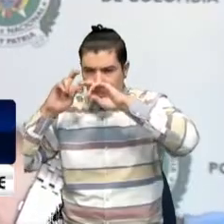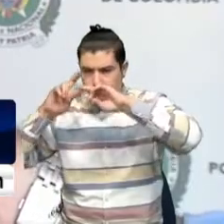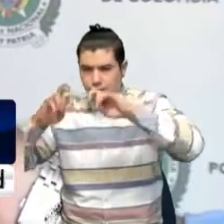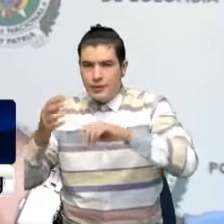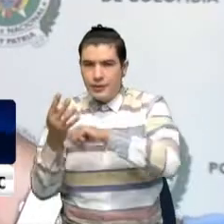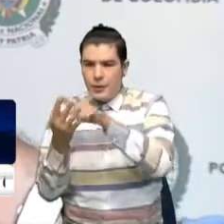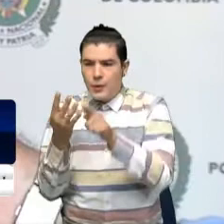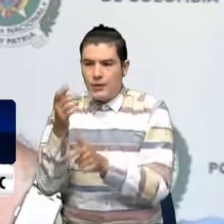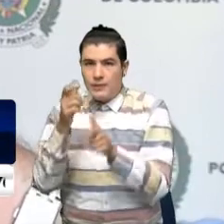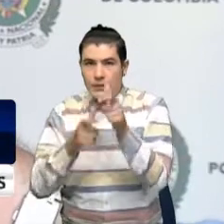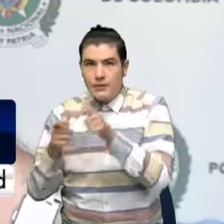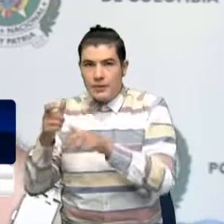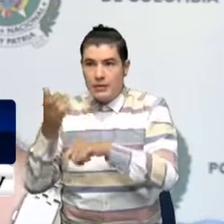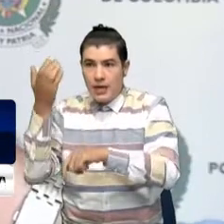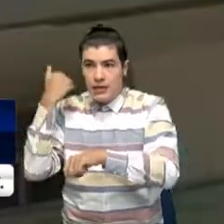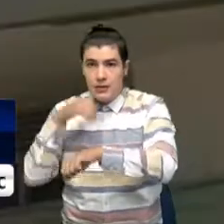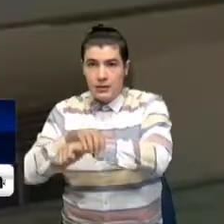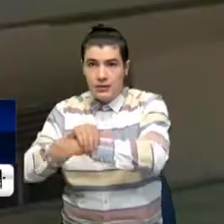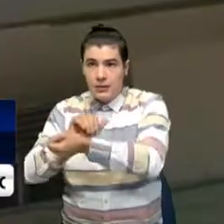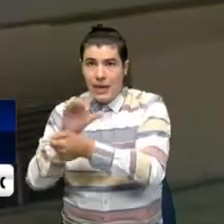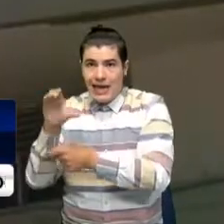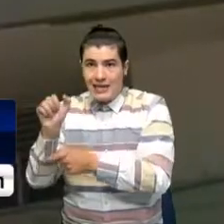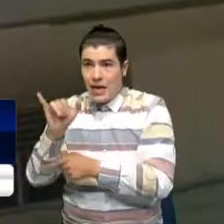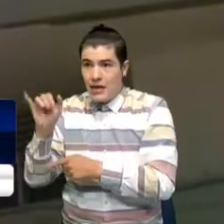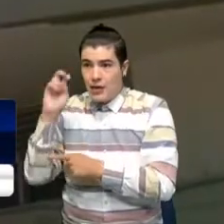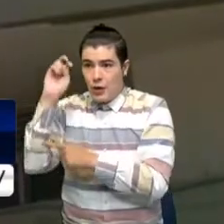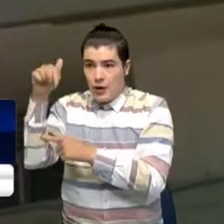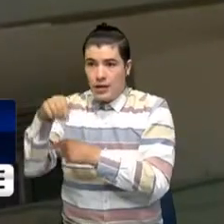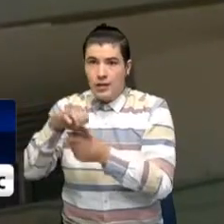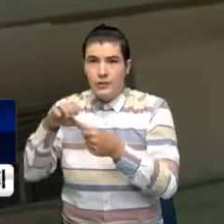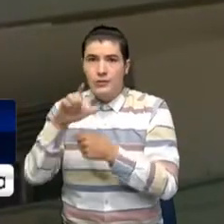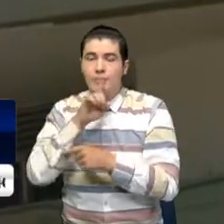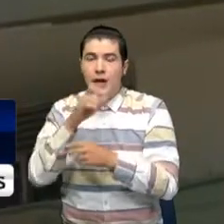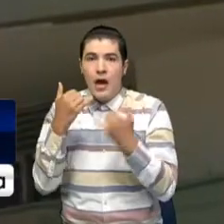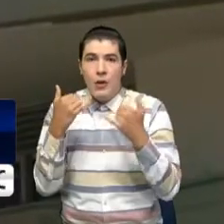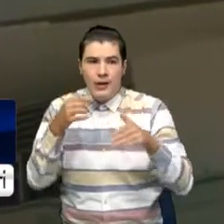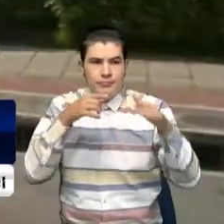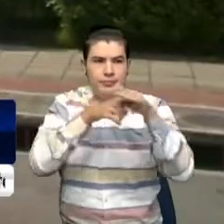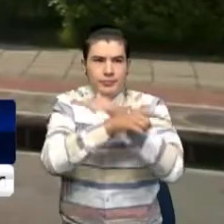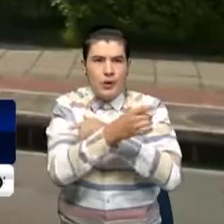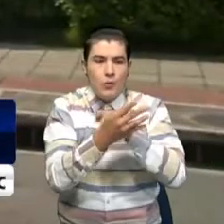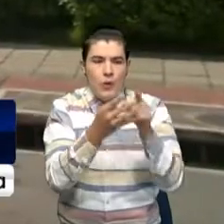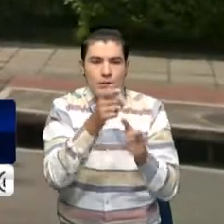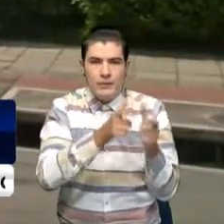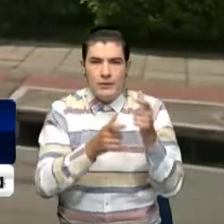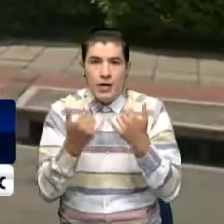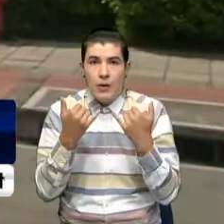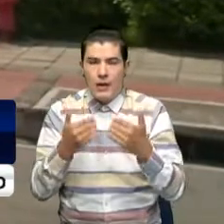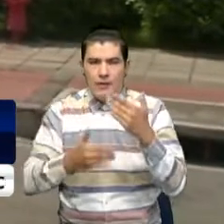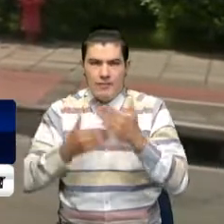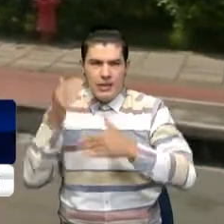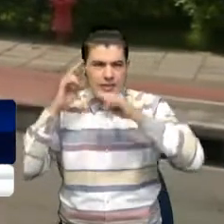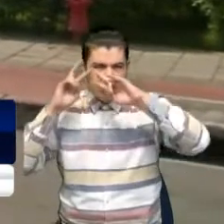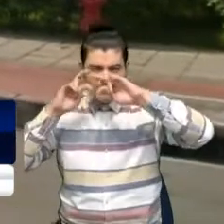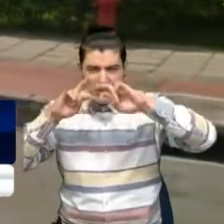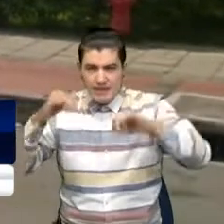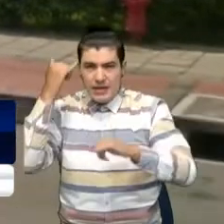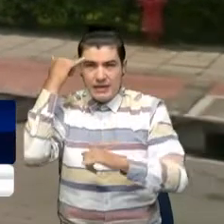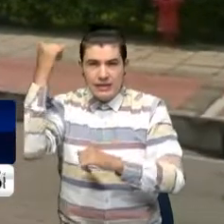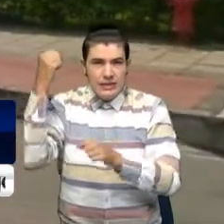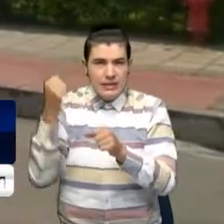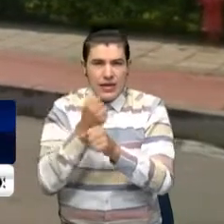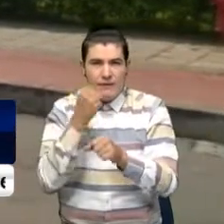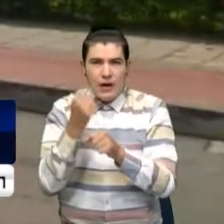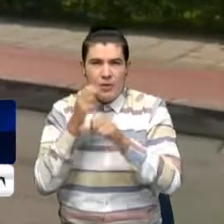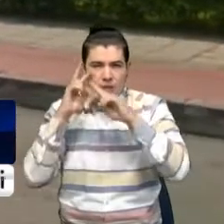están prófugos y todas las informaciones el trabajo de inteligencia y de investigación judicial orientado a lograr